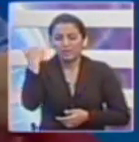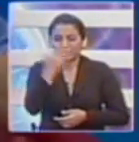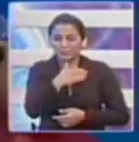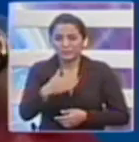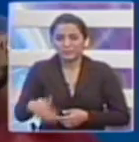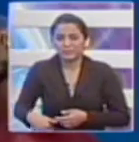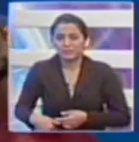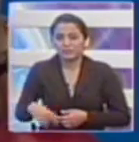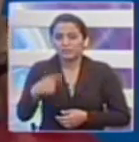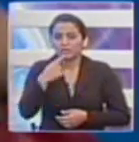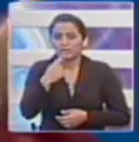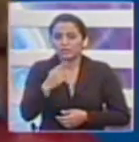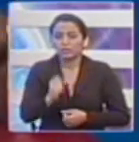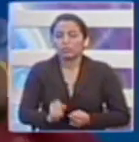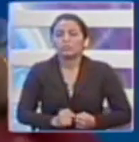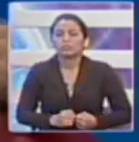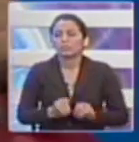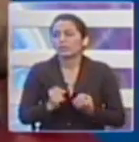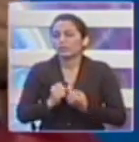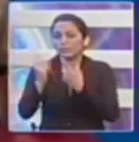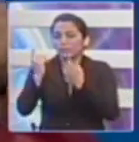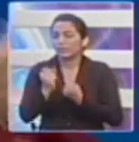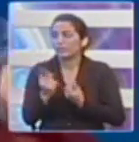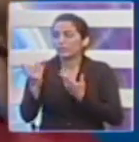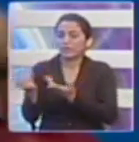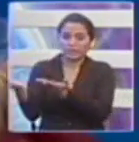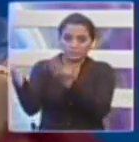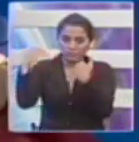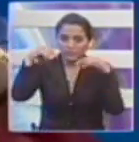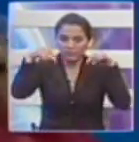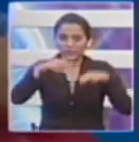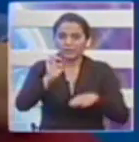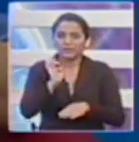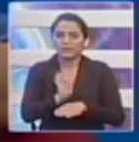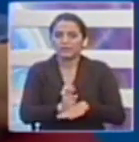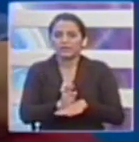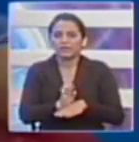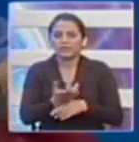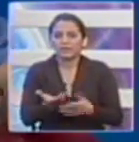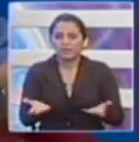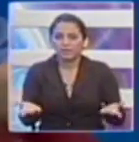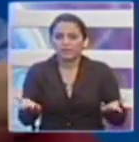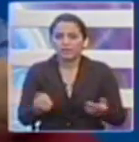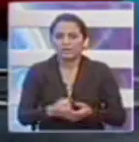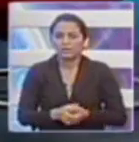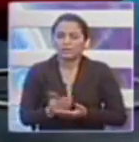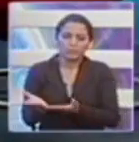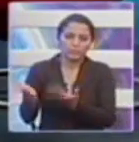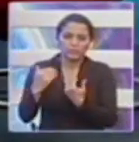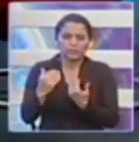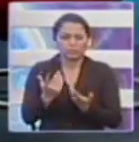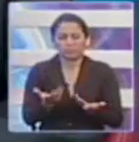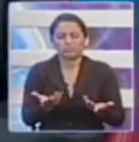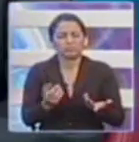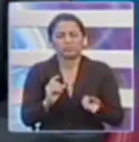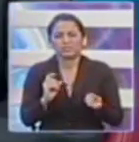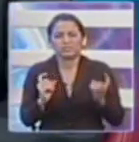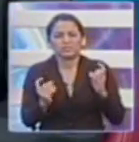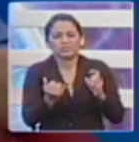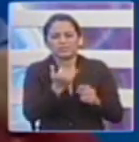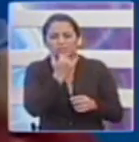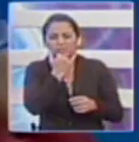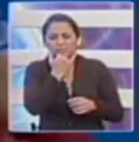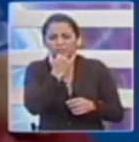otra cosa que convertir a nuestro país en ese país de ser nuestra patria como migrantes en nuestra propia patria. ¿Y esa es la principal necesidad de los